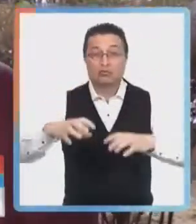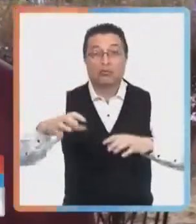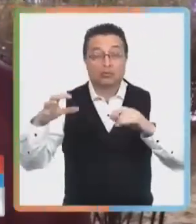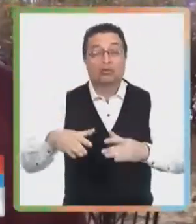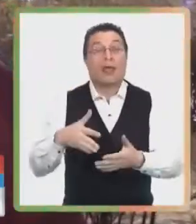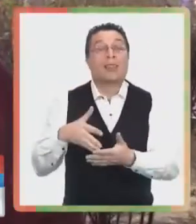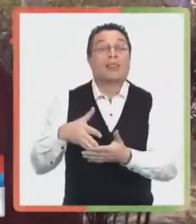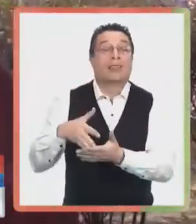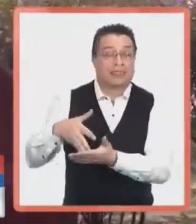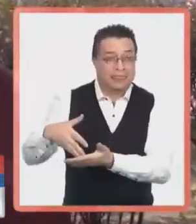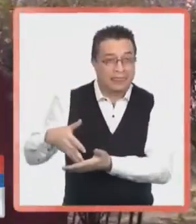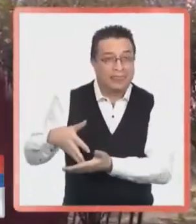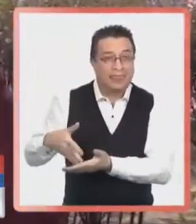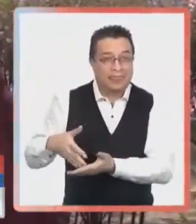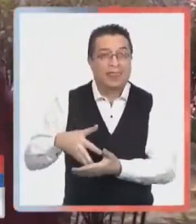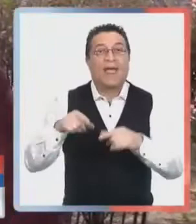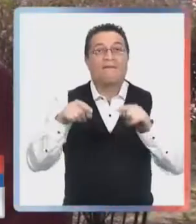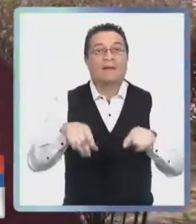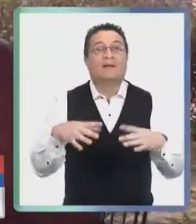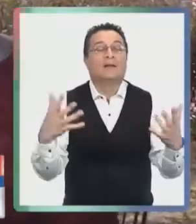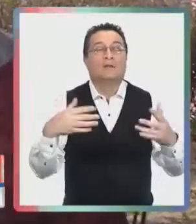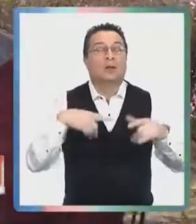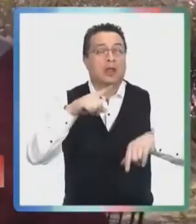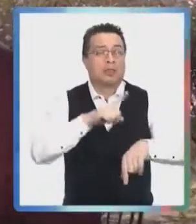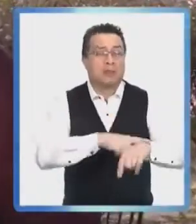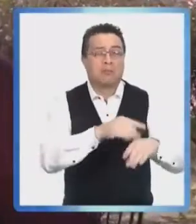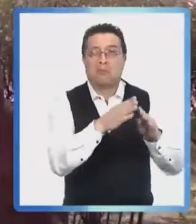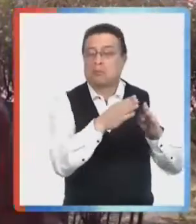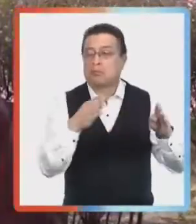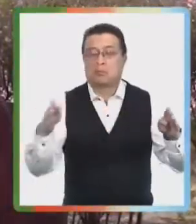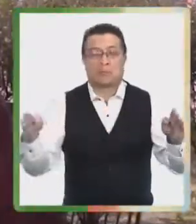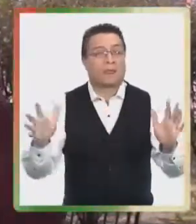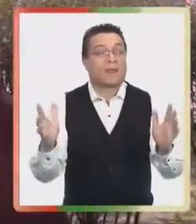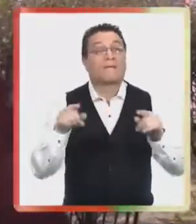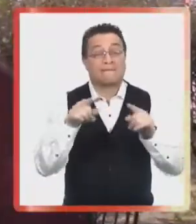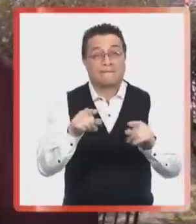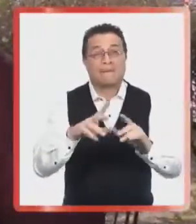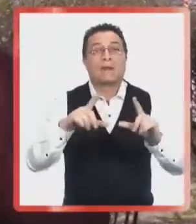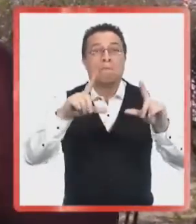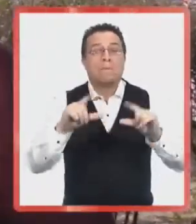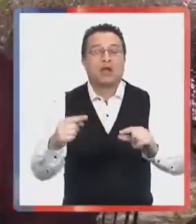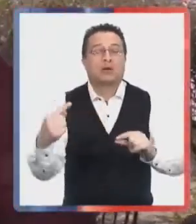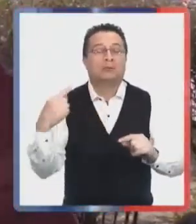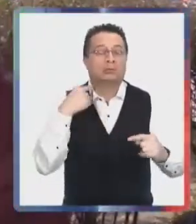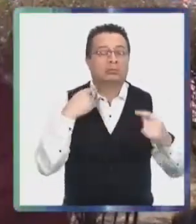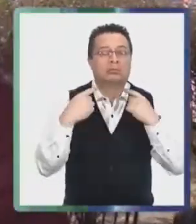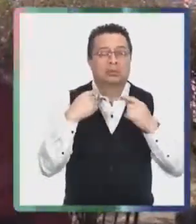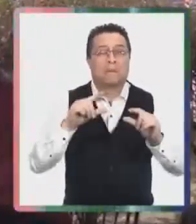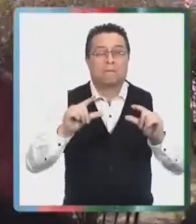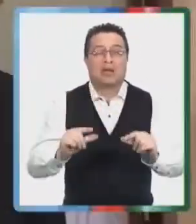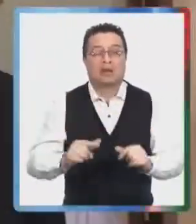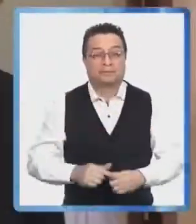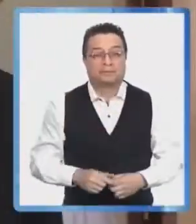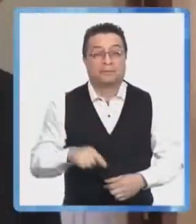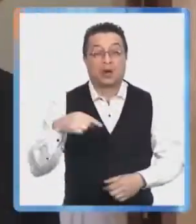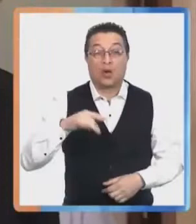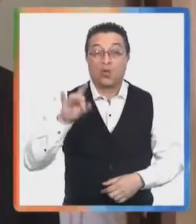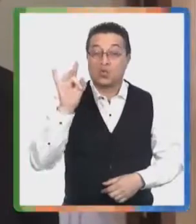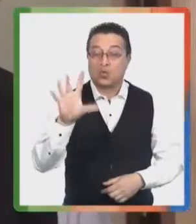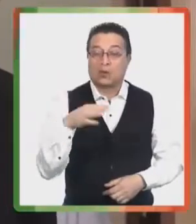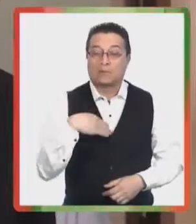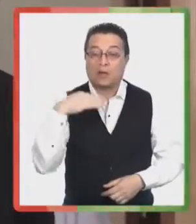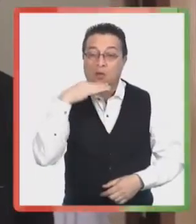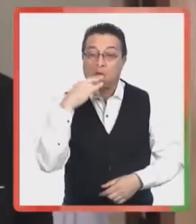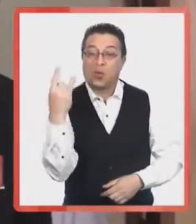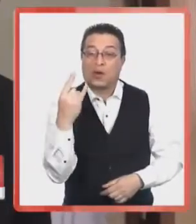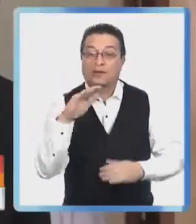bastante débiles en términos del espacio del tiempo y por lo tanto esas son las que menos impactan. Tuvimos una